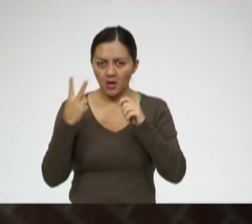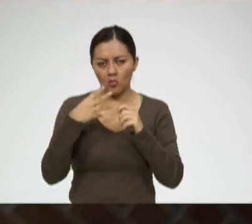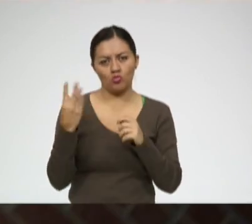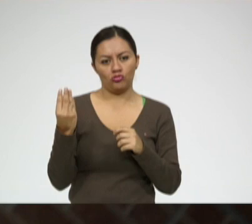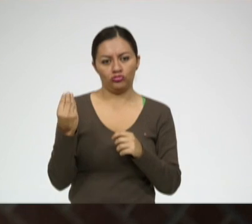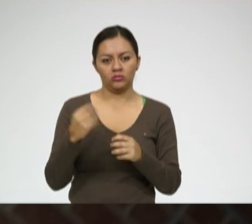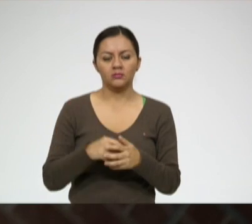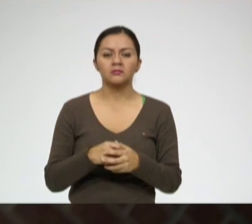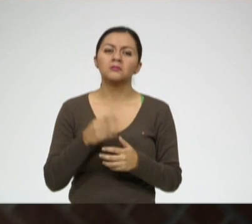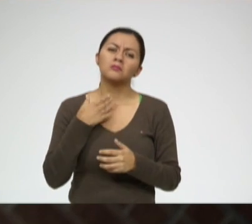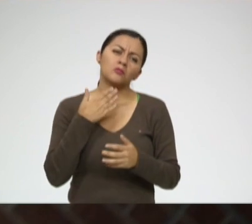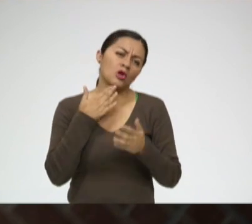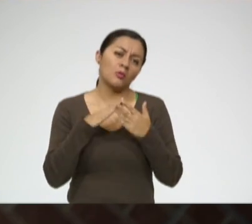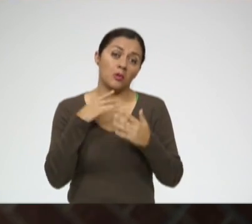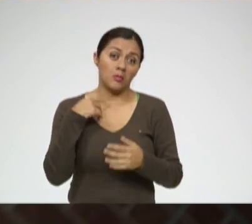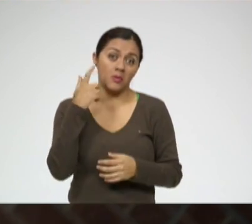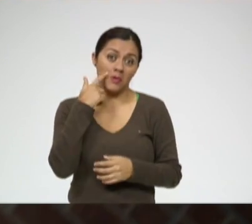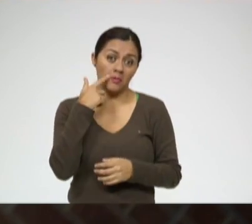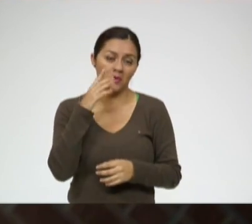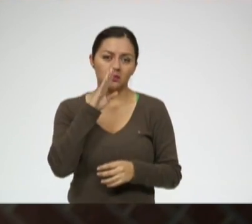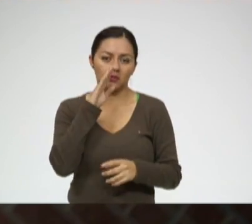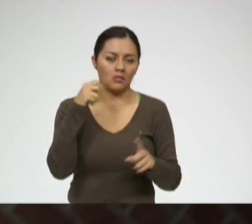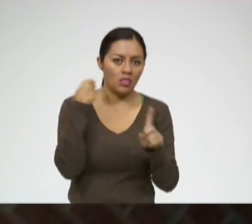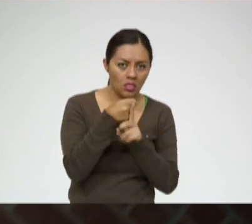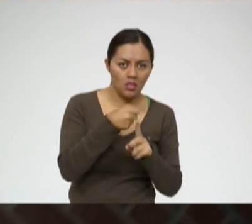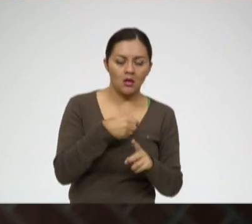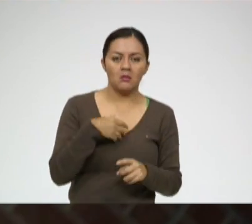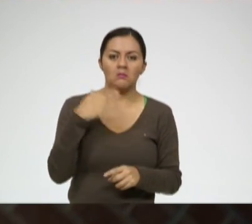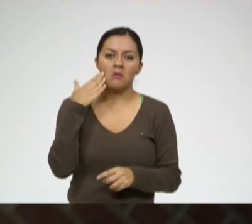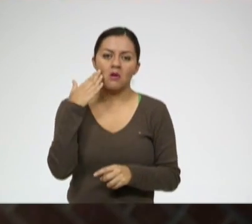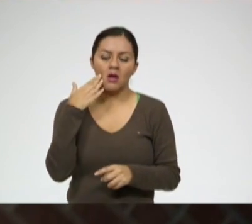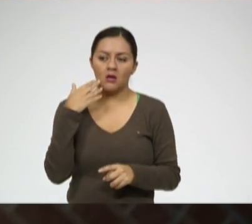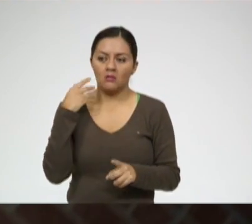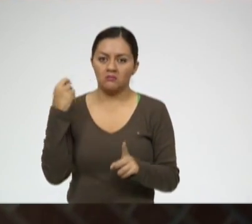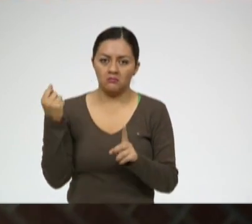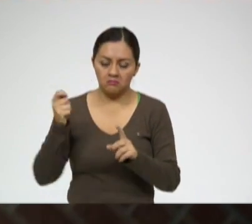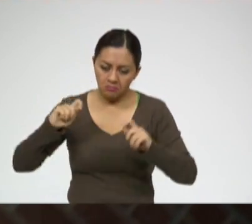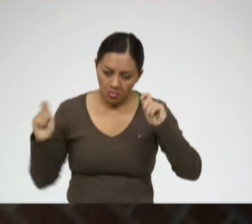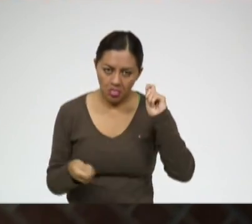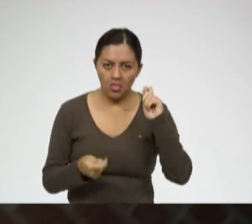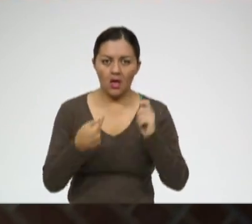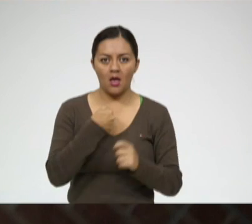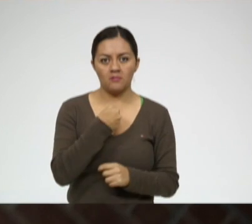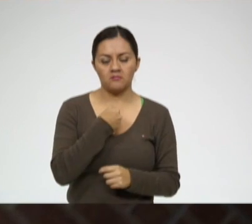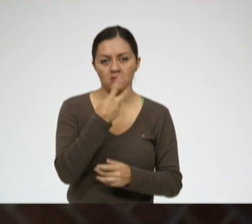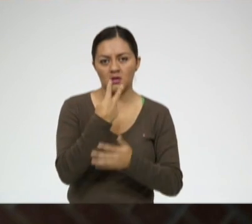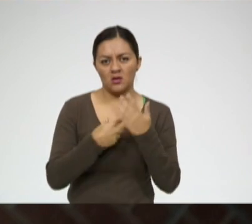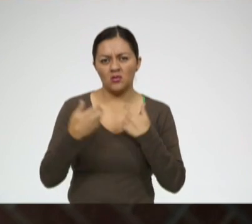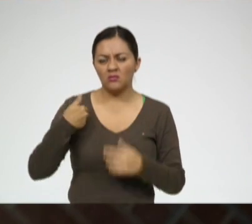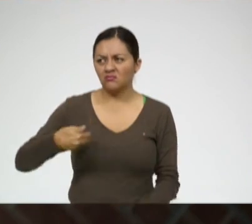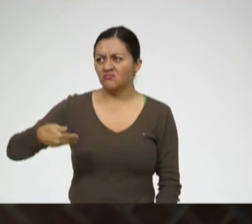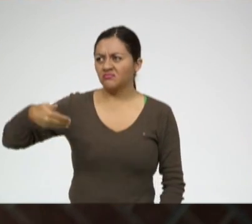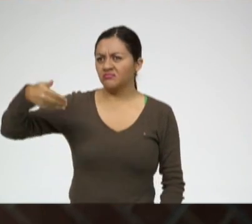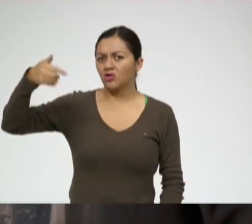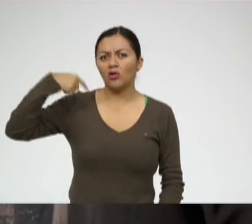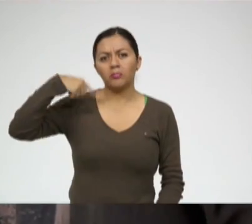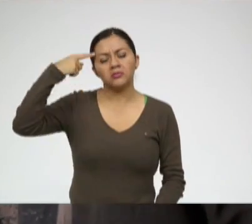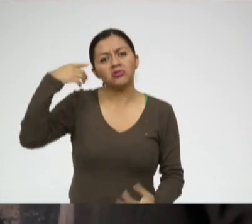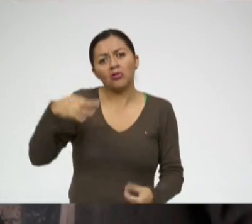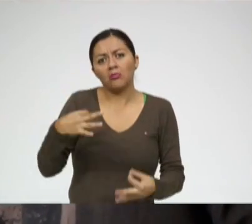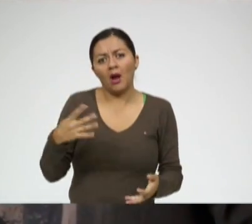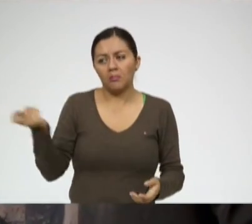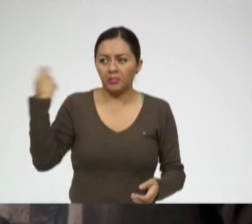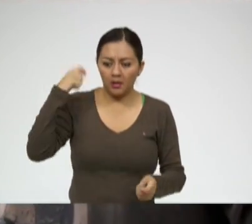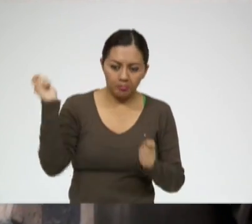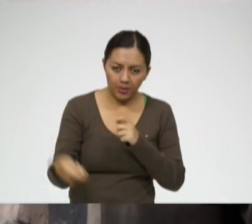a veces castigaba a mi mamá, ¿no? A nosotros. Y es algo con lo que tú ya creces y piensas que es normal.